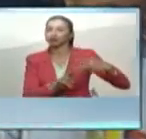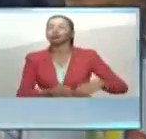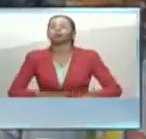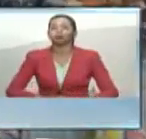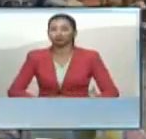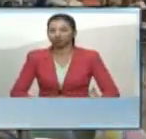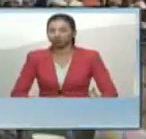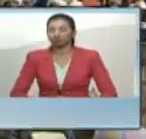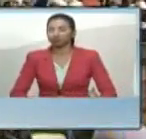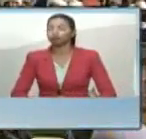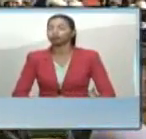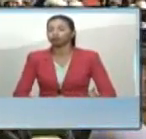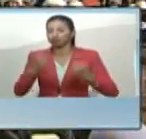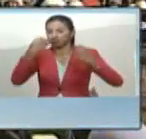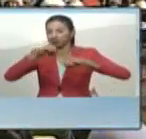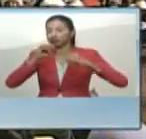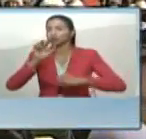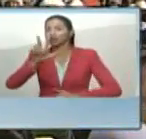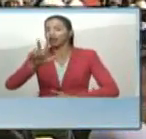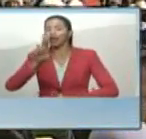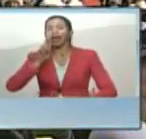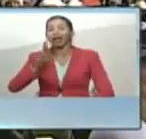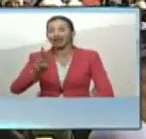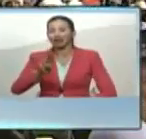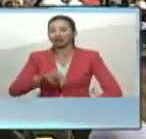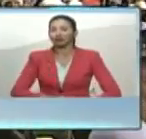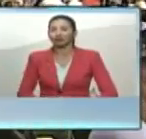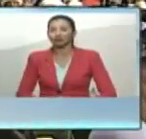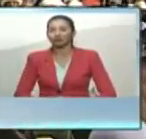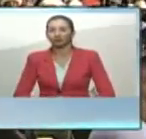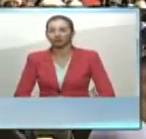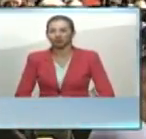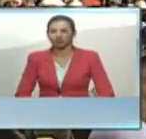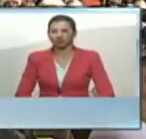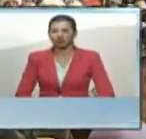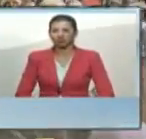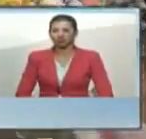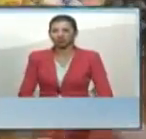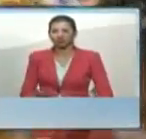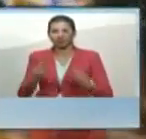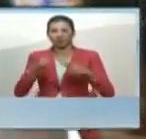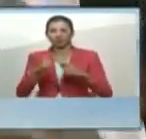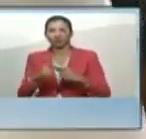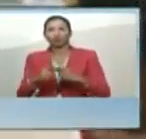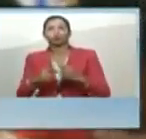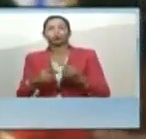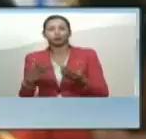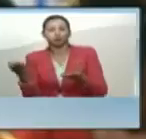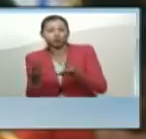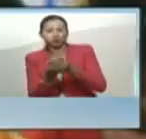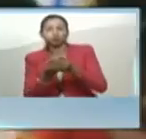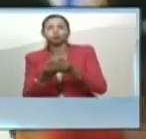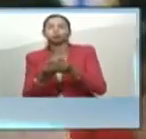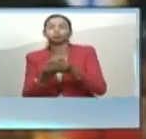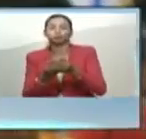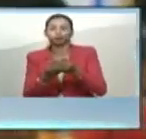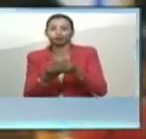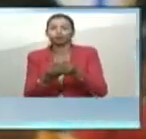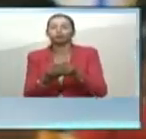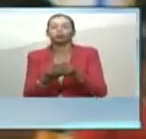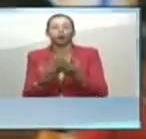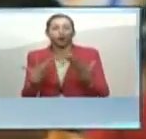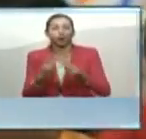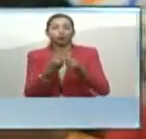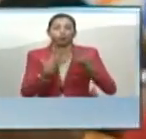de eso que nosotros hemos estado adjuntándonos. Hemos estado juntándonos con el poder popular de las